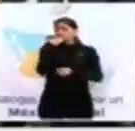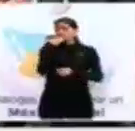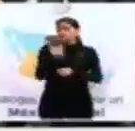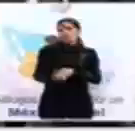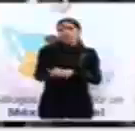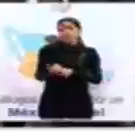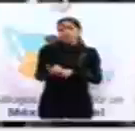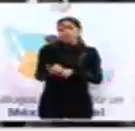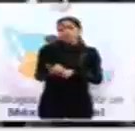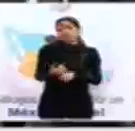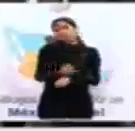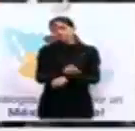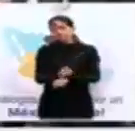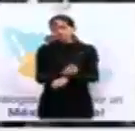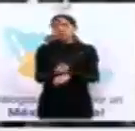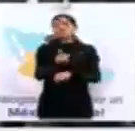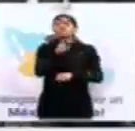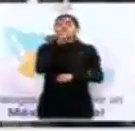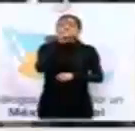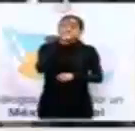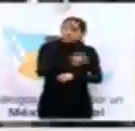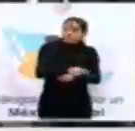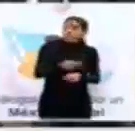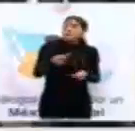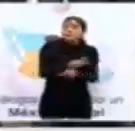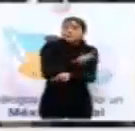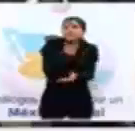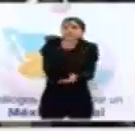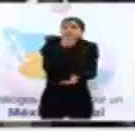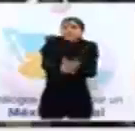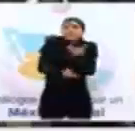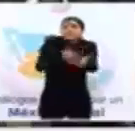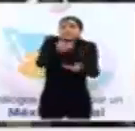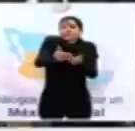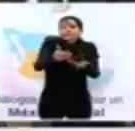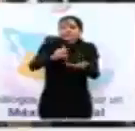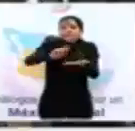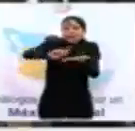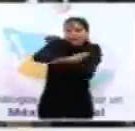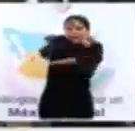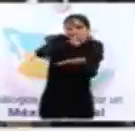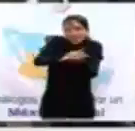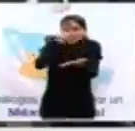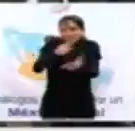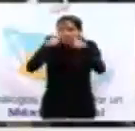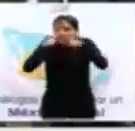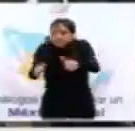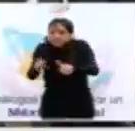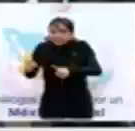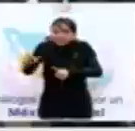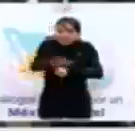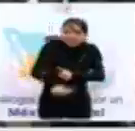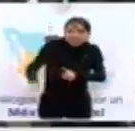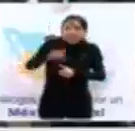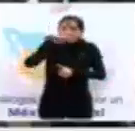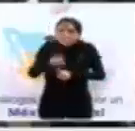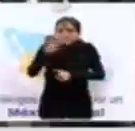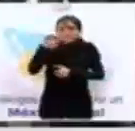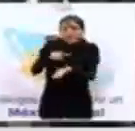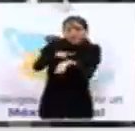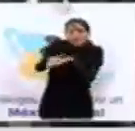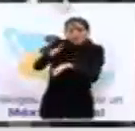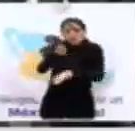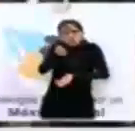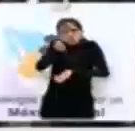de baja calidad. Luego, no podemos descartar seguramente en el proceso de política pública, pues donde